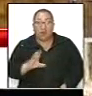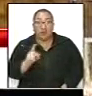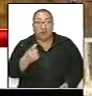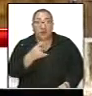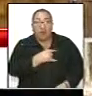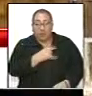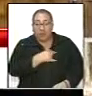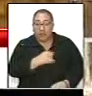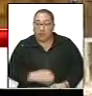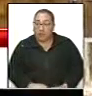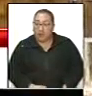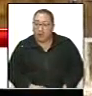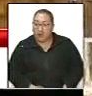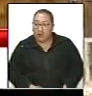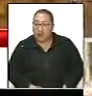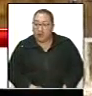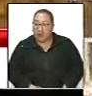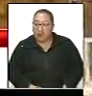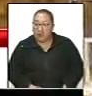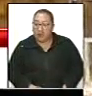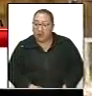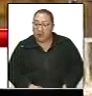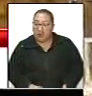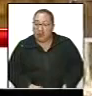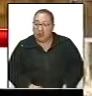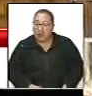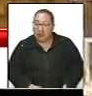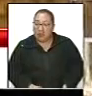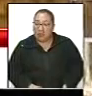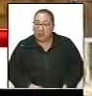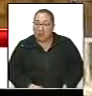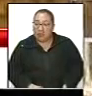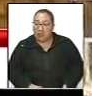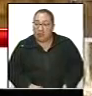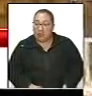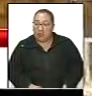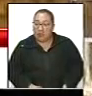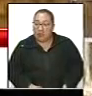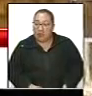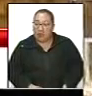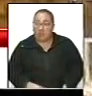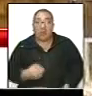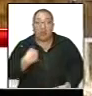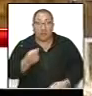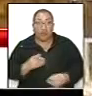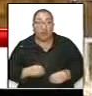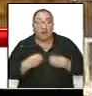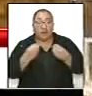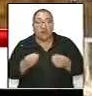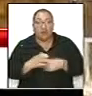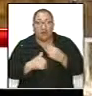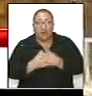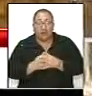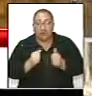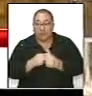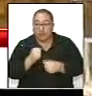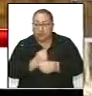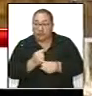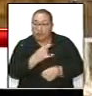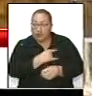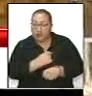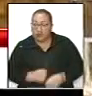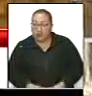de las cinco primeras universidades que se han denegado ya tienen un mecanismo para sea trasladarse o continuar en esas